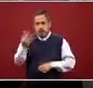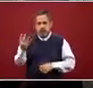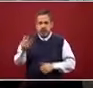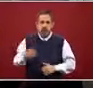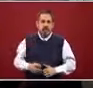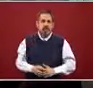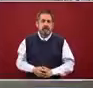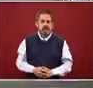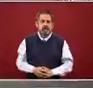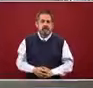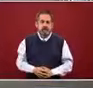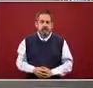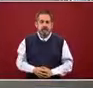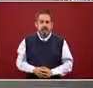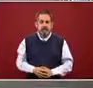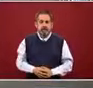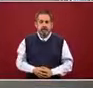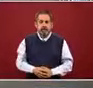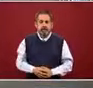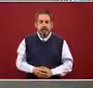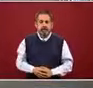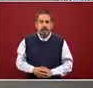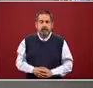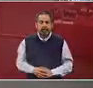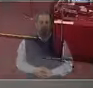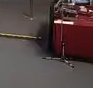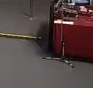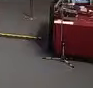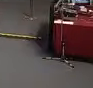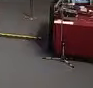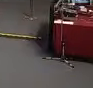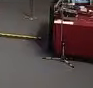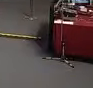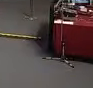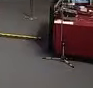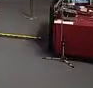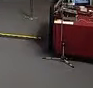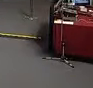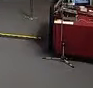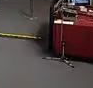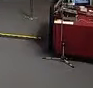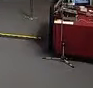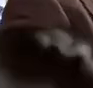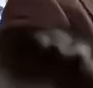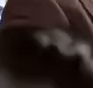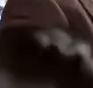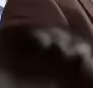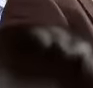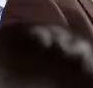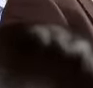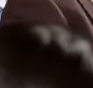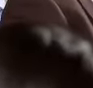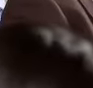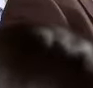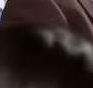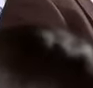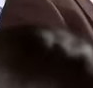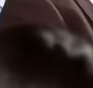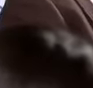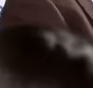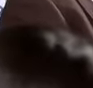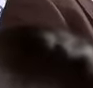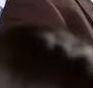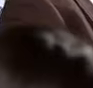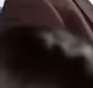Bien, perdón el paréntesis. A pesar de las recomendaciones de Claudia Sheinbaum, algunos restaurantes de aquí, del Centro